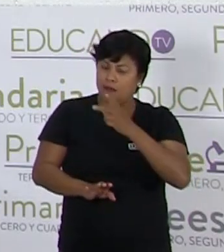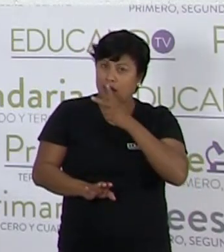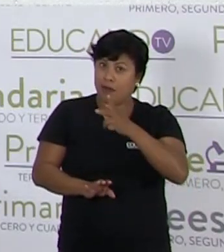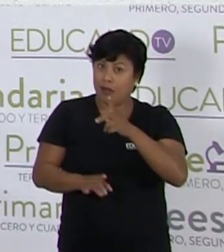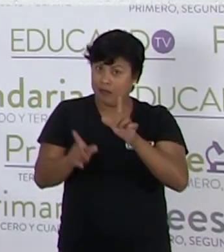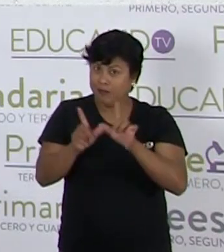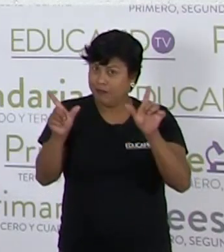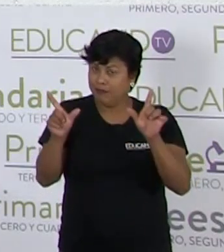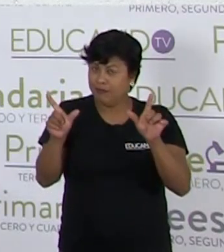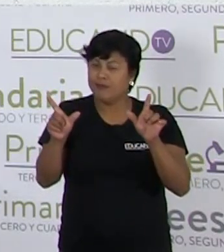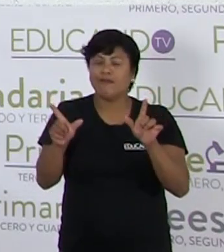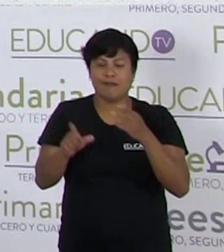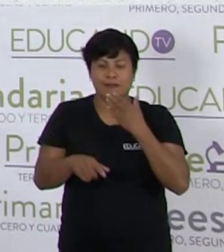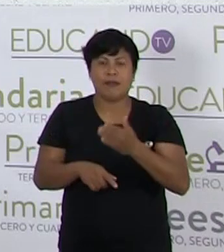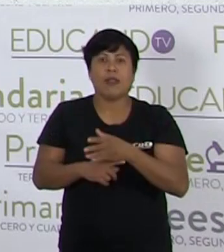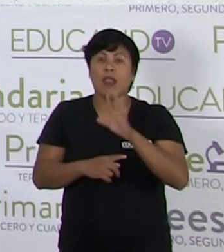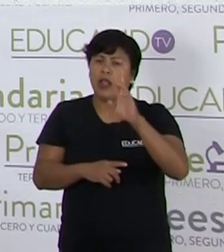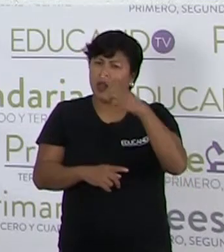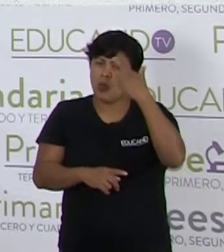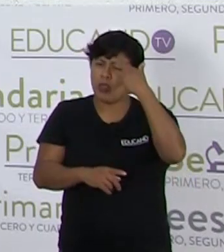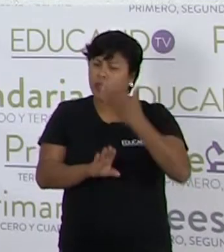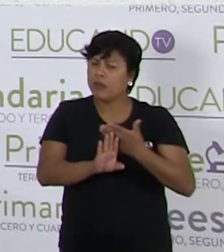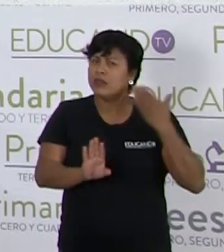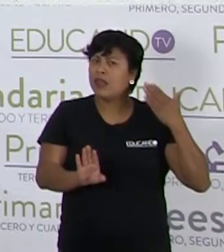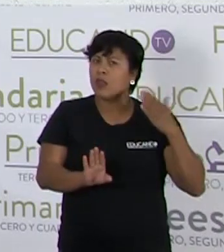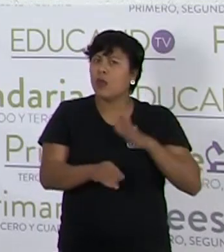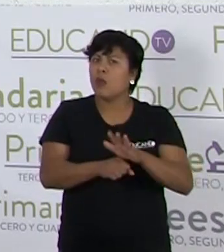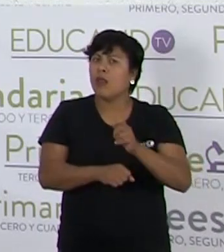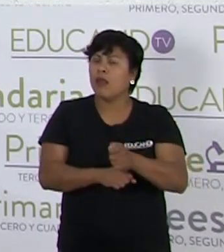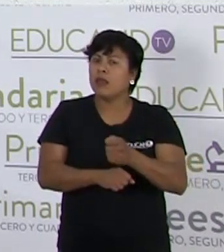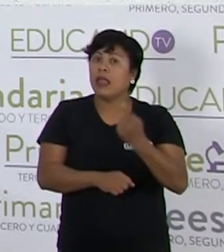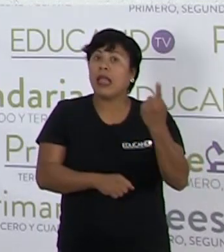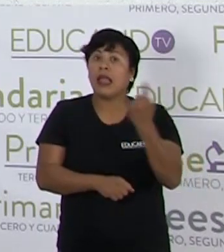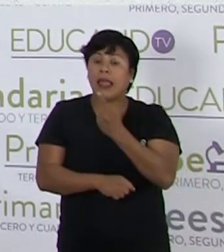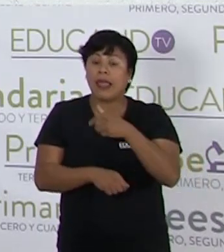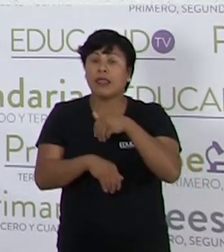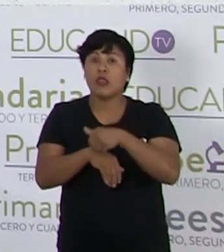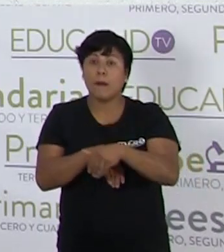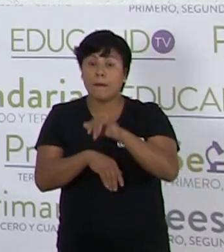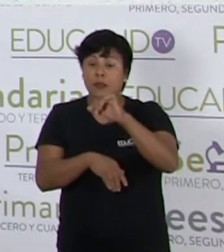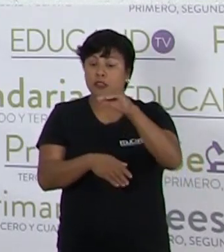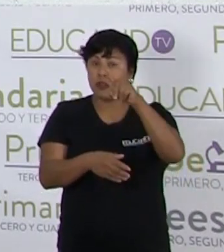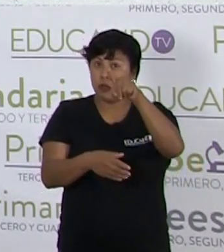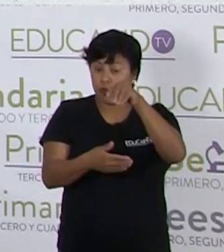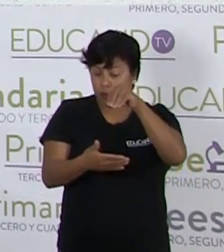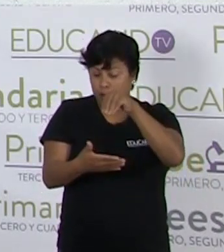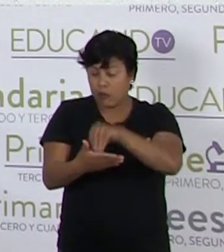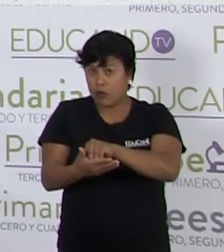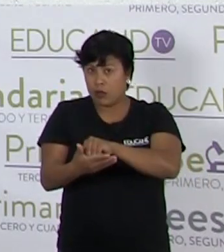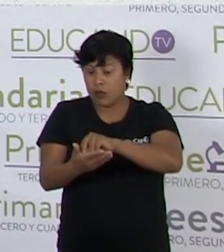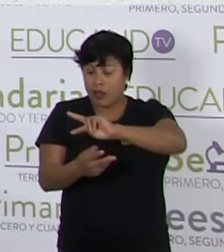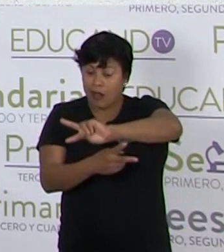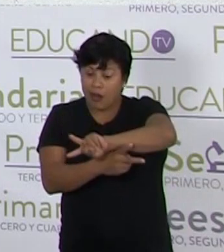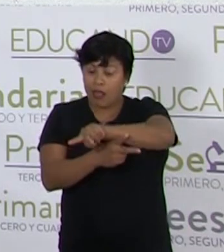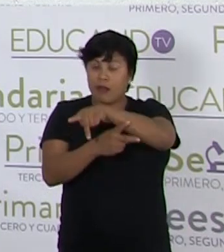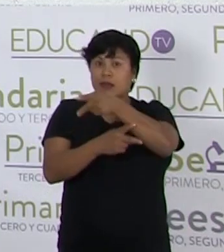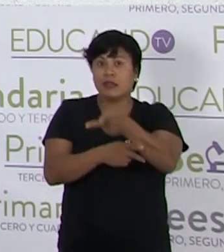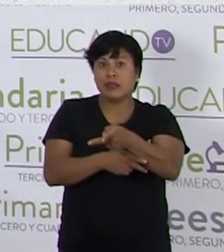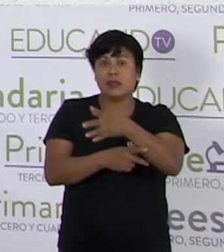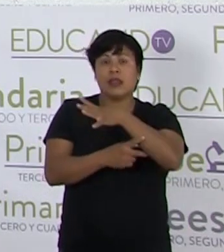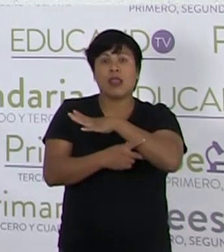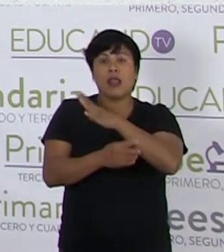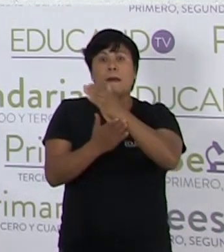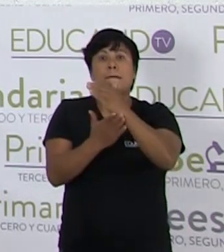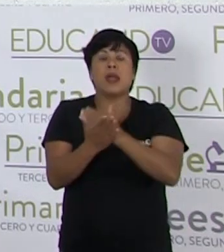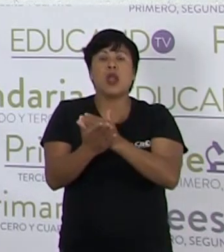¿Estás listo? Muy bien, ¿recuerdas el pasado? ¿Cuál fue? ¿Qué número, si lo pones al revés, tiene